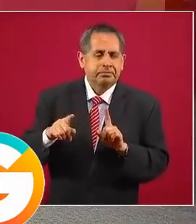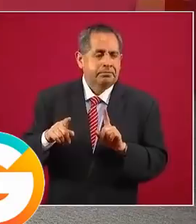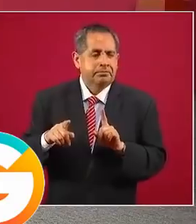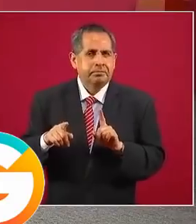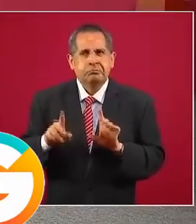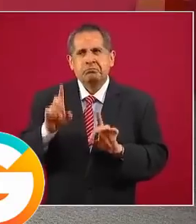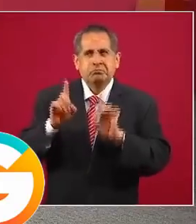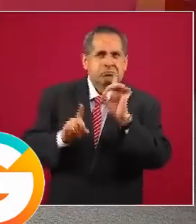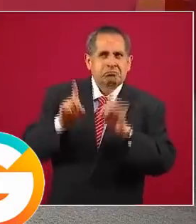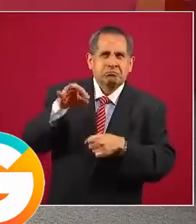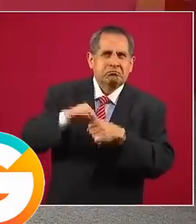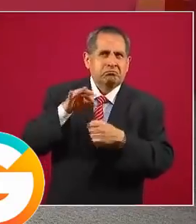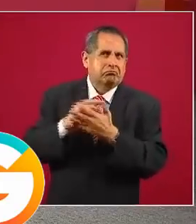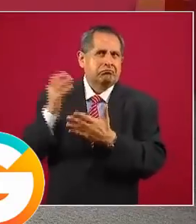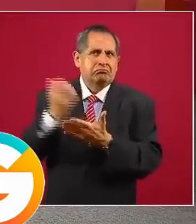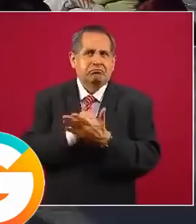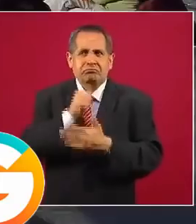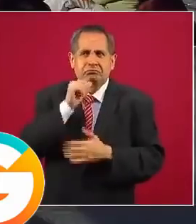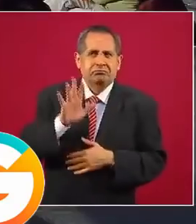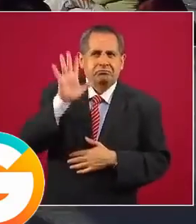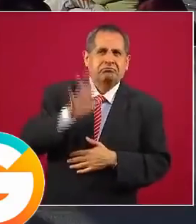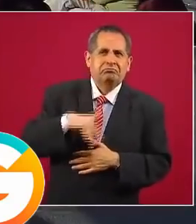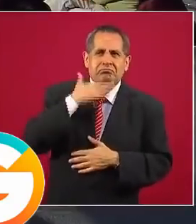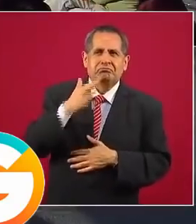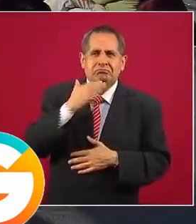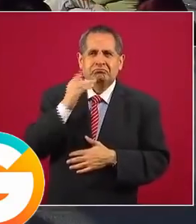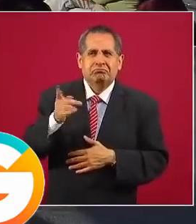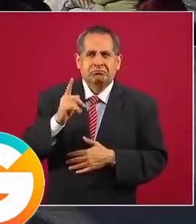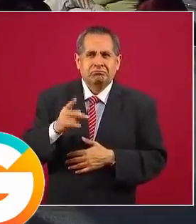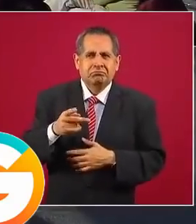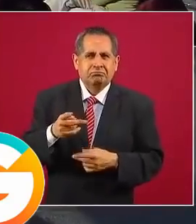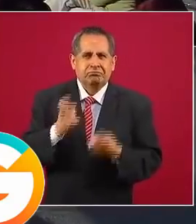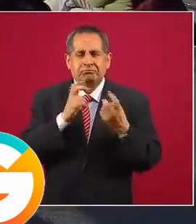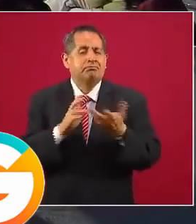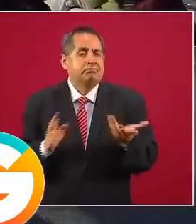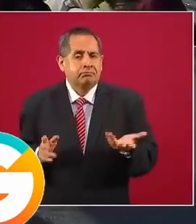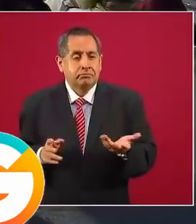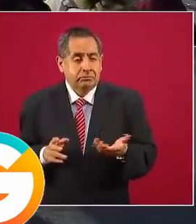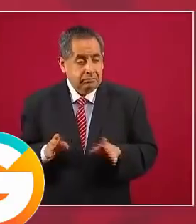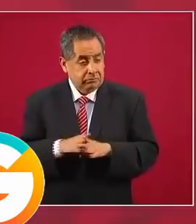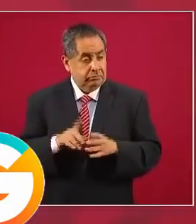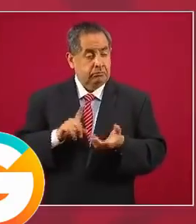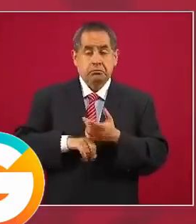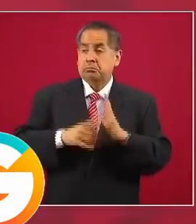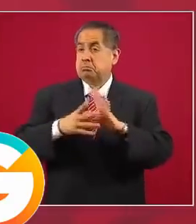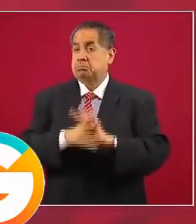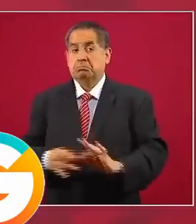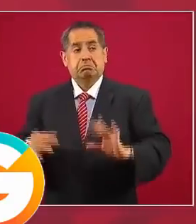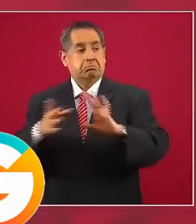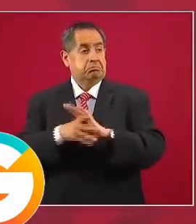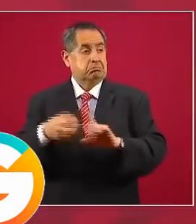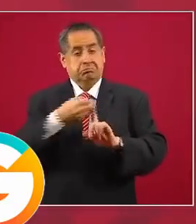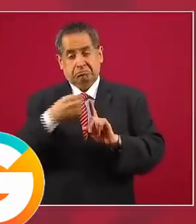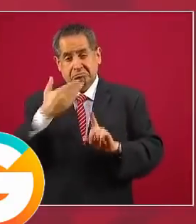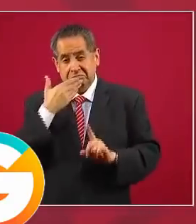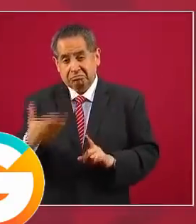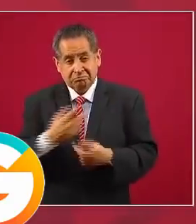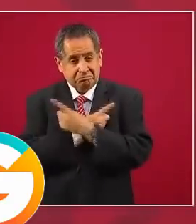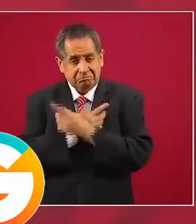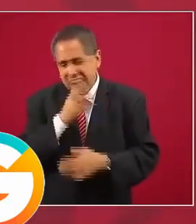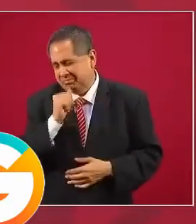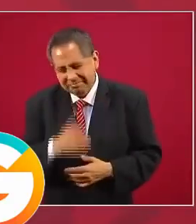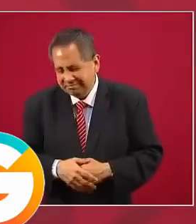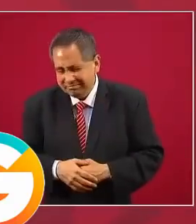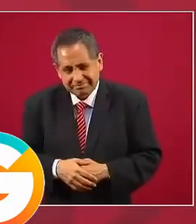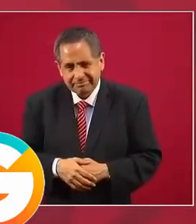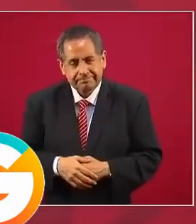con sospechas de fraude porque se robaron la presidencia, pues ¿qué autoridad moral puede tener? Tiene